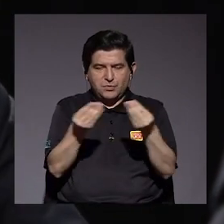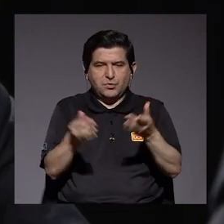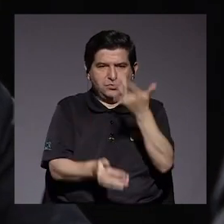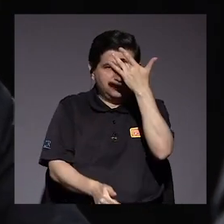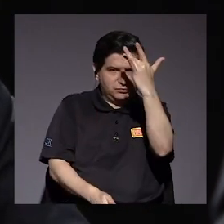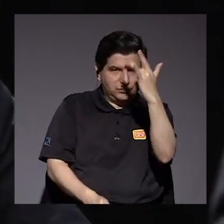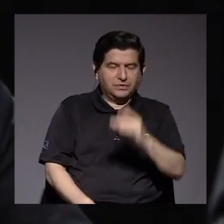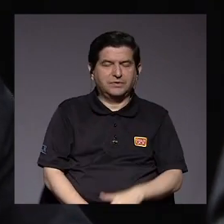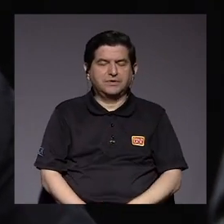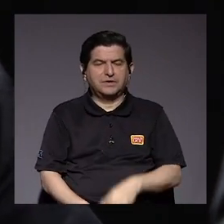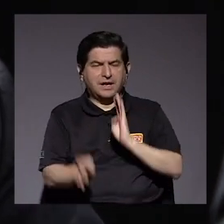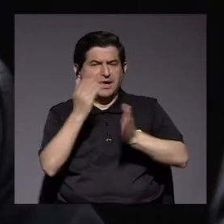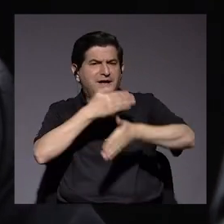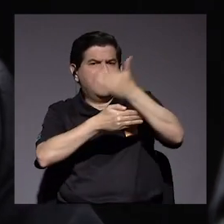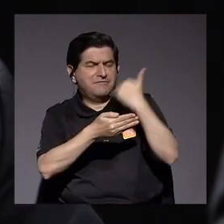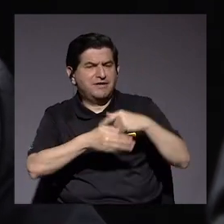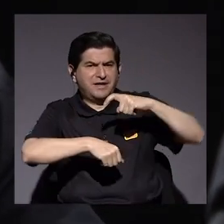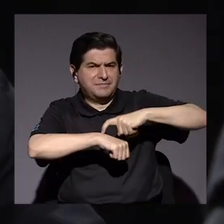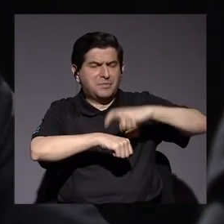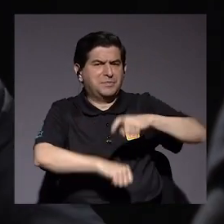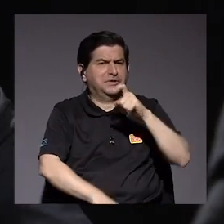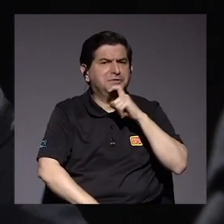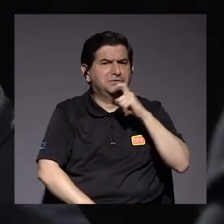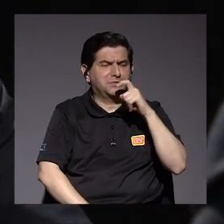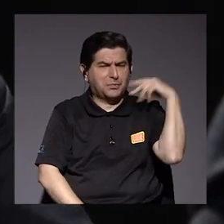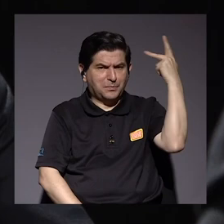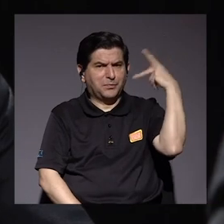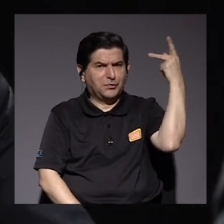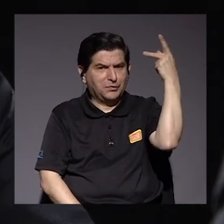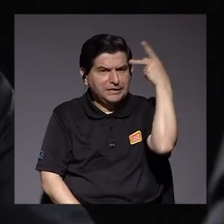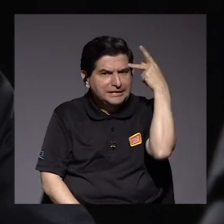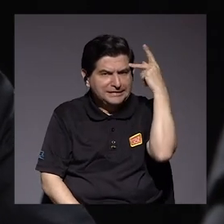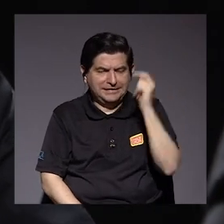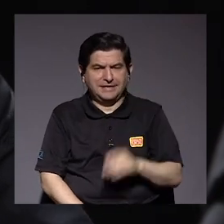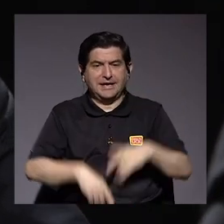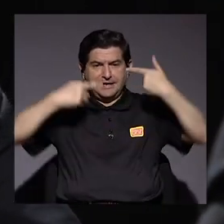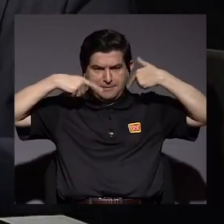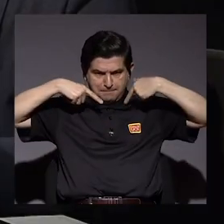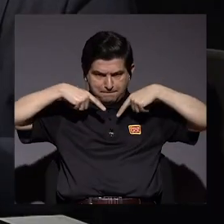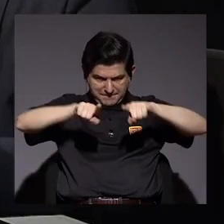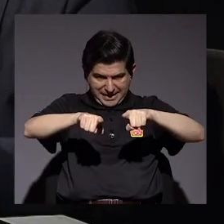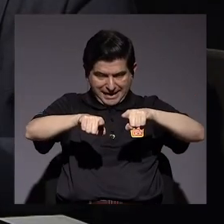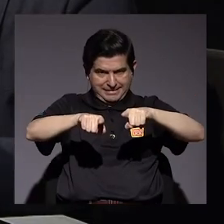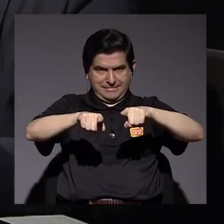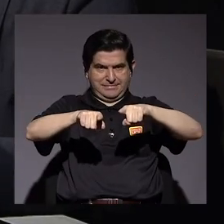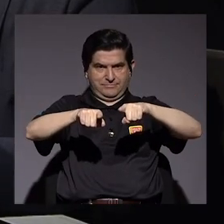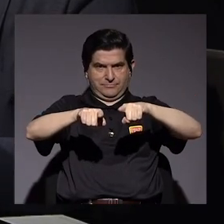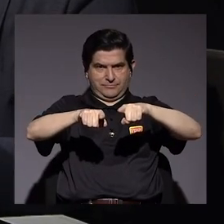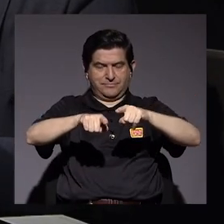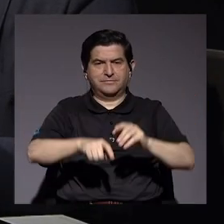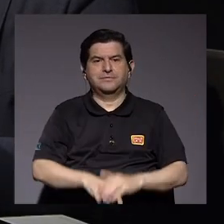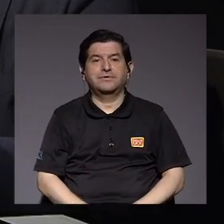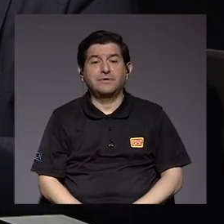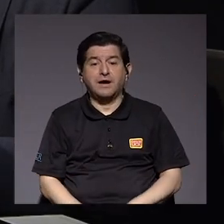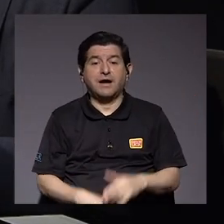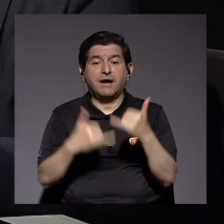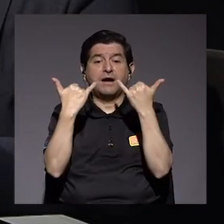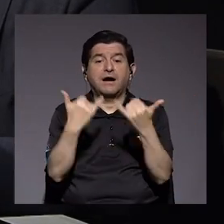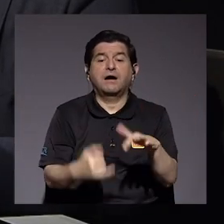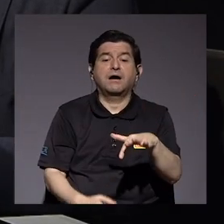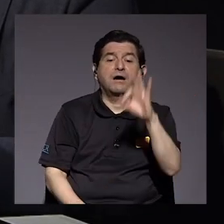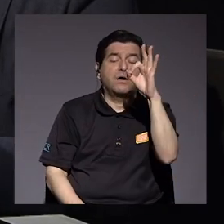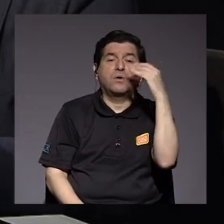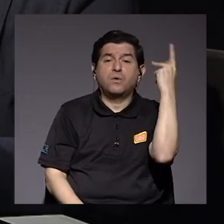don fernando hablamos ahora de el momento difícil que vive la política paralelamente a ese momento difícil que vive la política